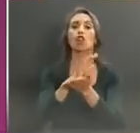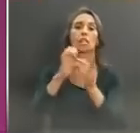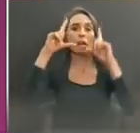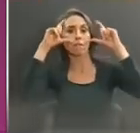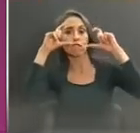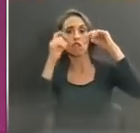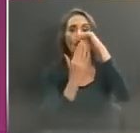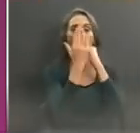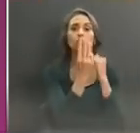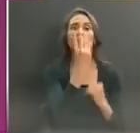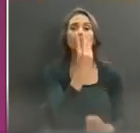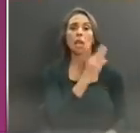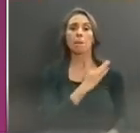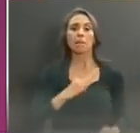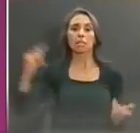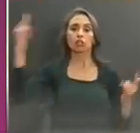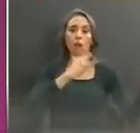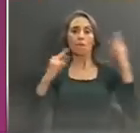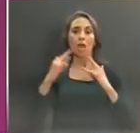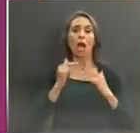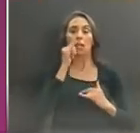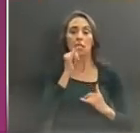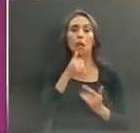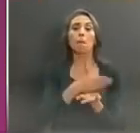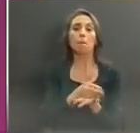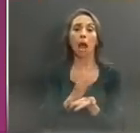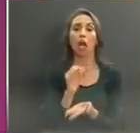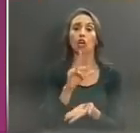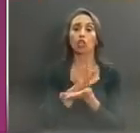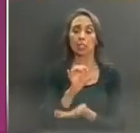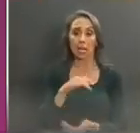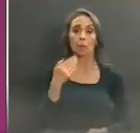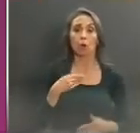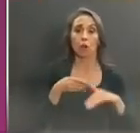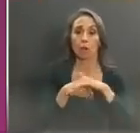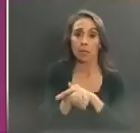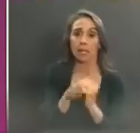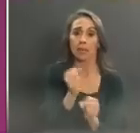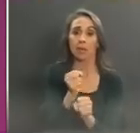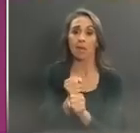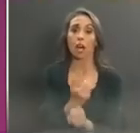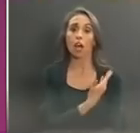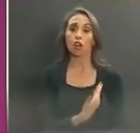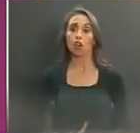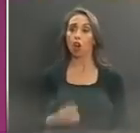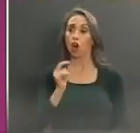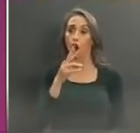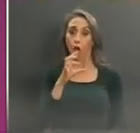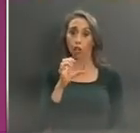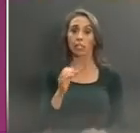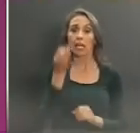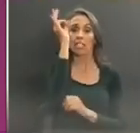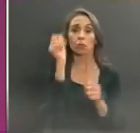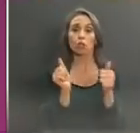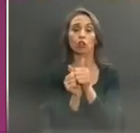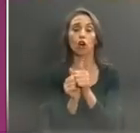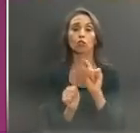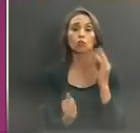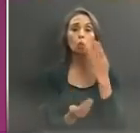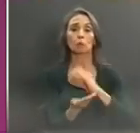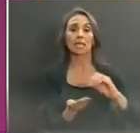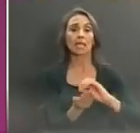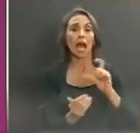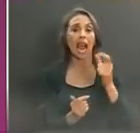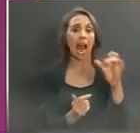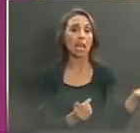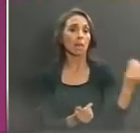viajan 3 ministros, Plan Colchane, que después cuando yo entro a trabajar al gobierno regional, me reúno con el subsecretario Gali, dice, ¿sabe qué,